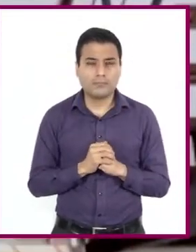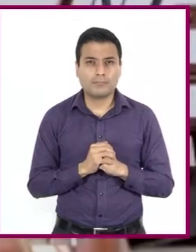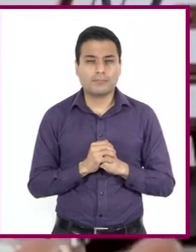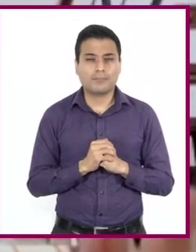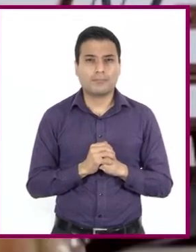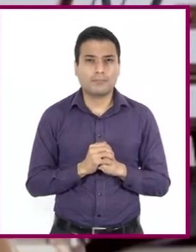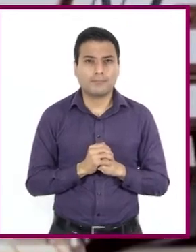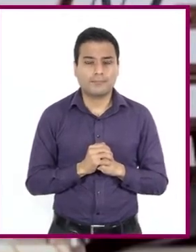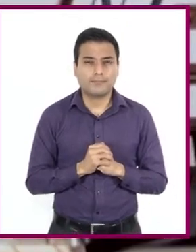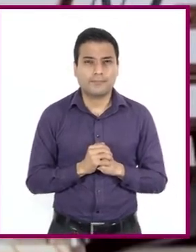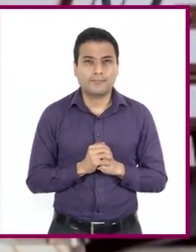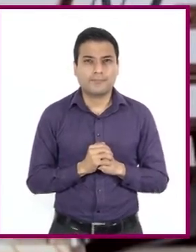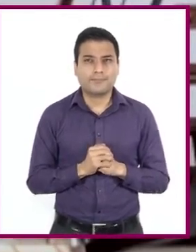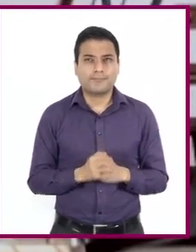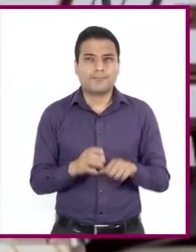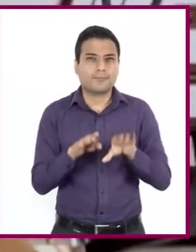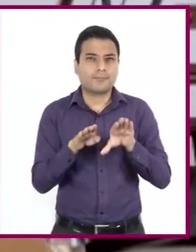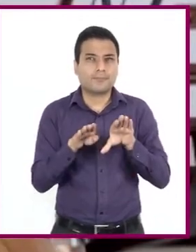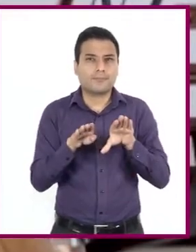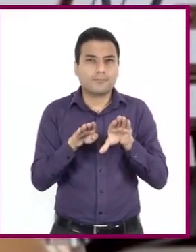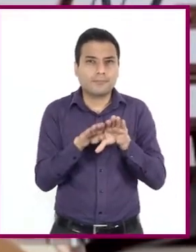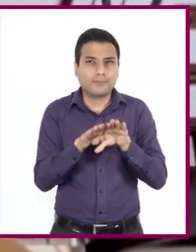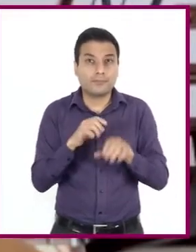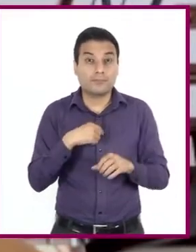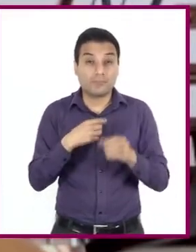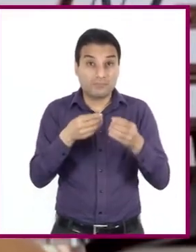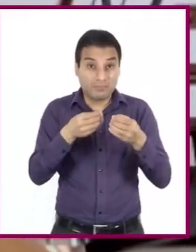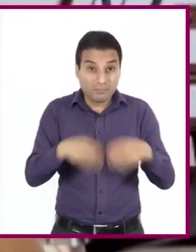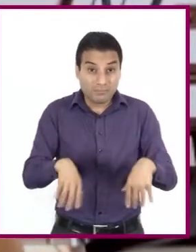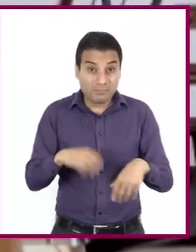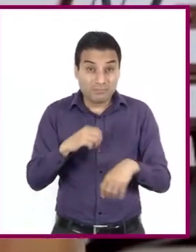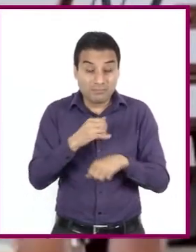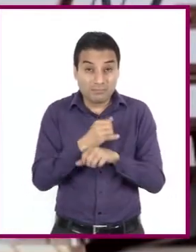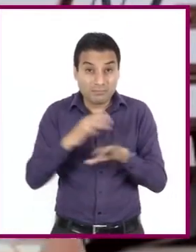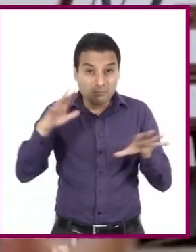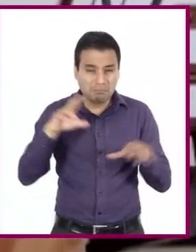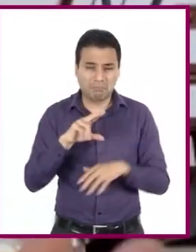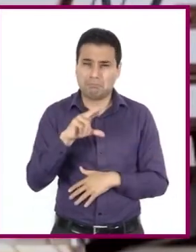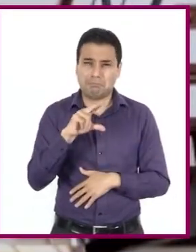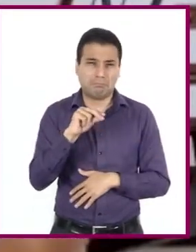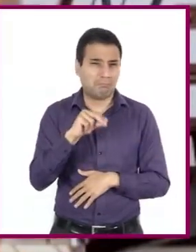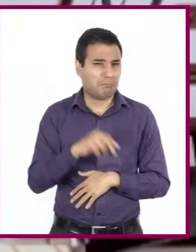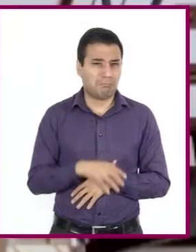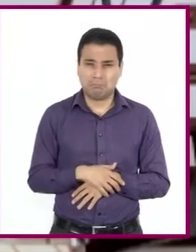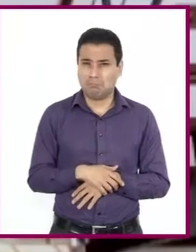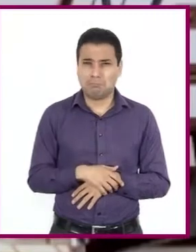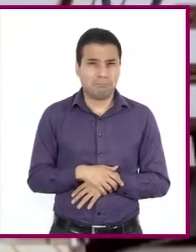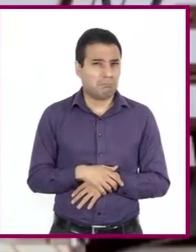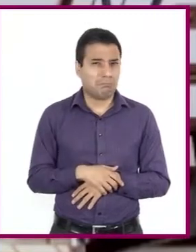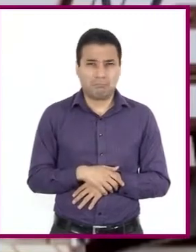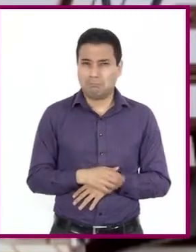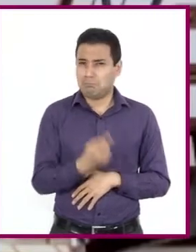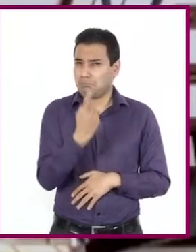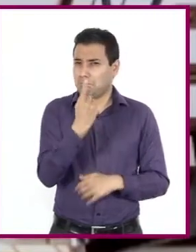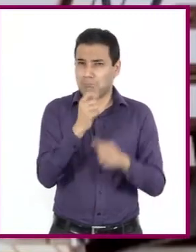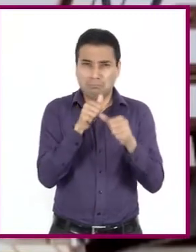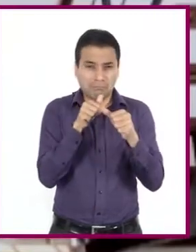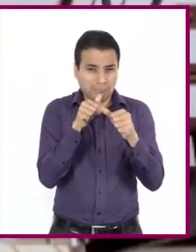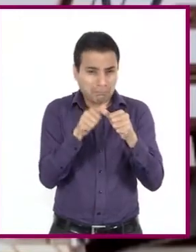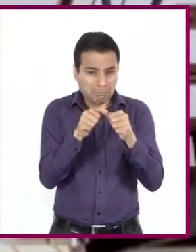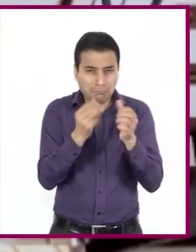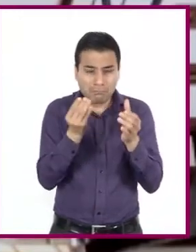disminución, no hay una merma si se usa, no hay un menoscabo expresivo si se usa un solo tipo de